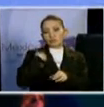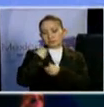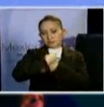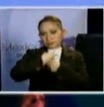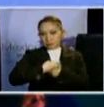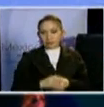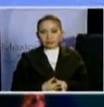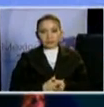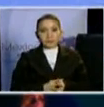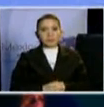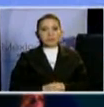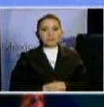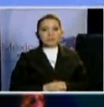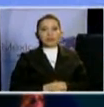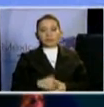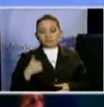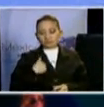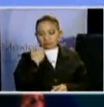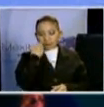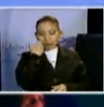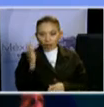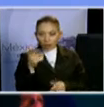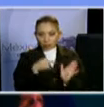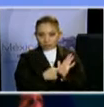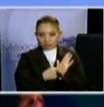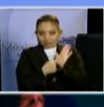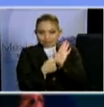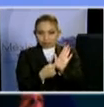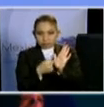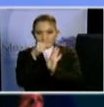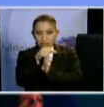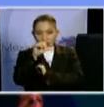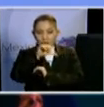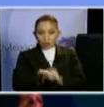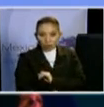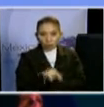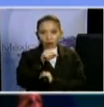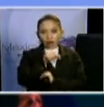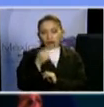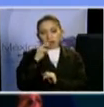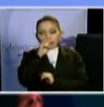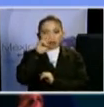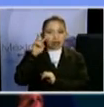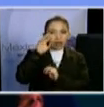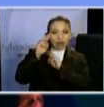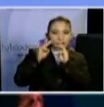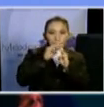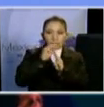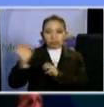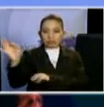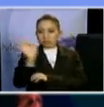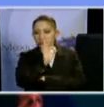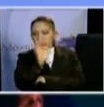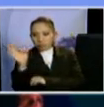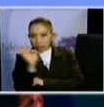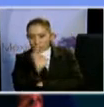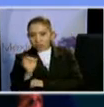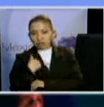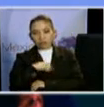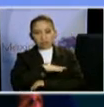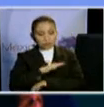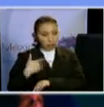invitado. Quisiera yo enfatizar el hecho de que el día de hoy estamos viviendo en un mundo en el que tal vez no